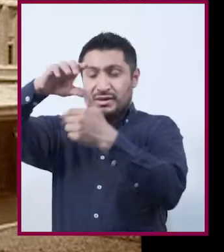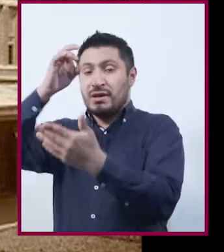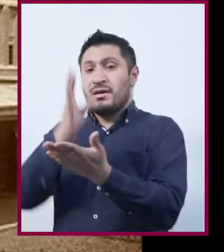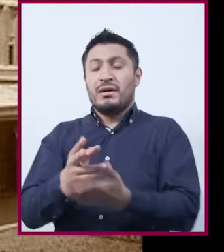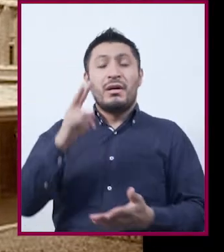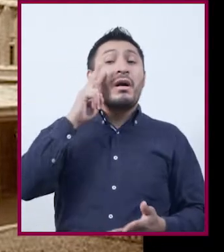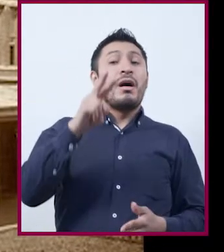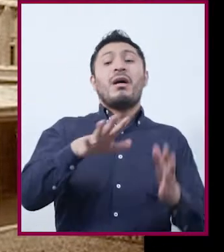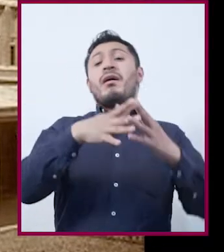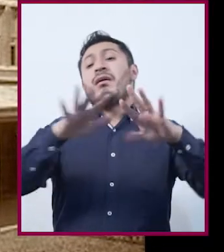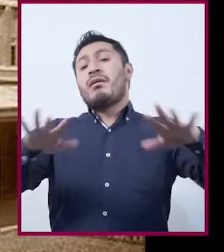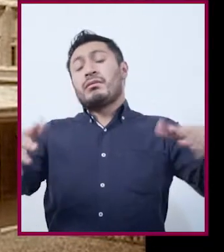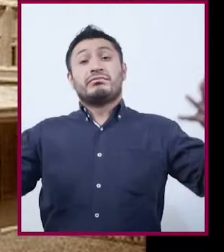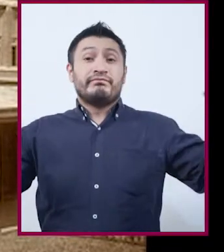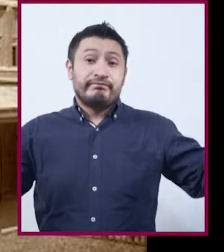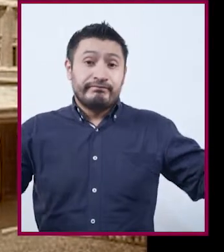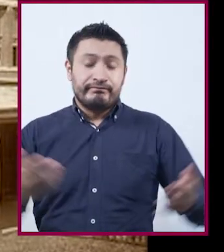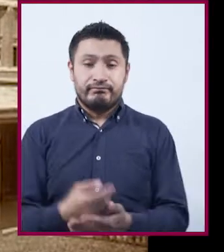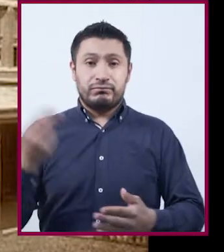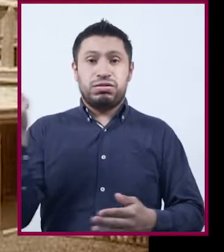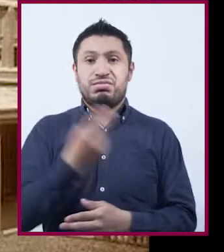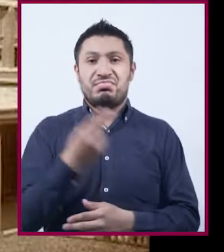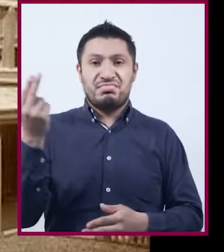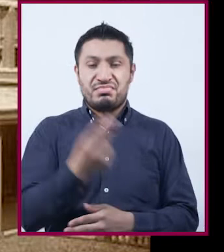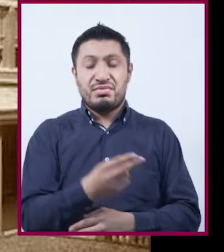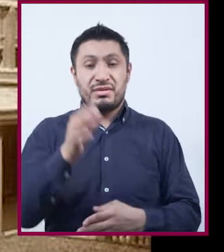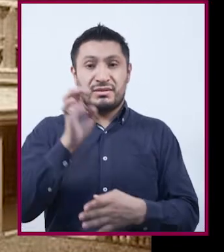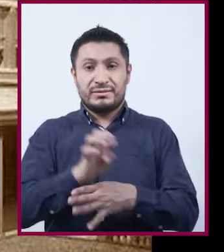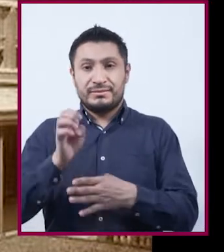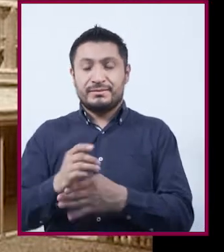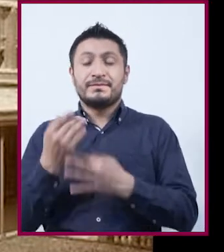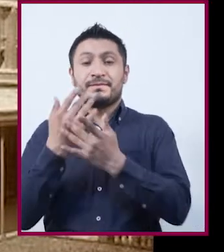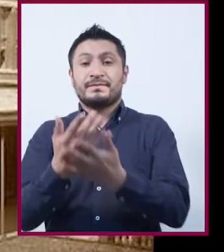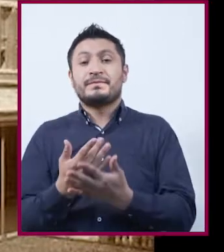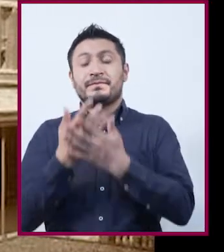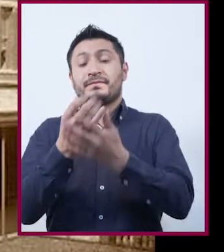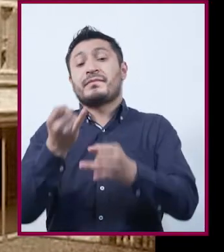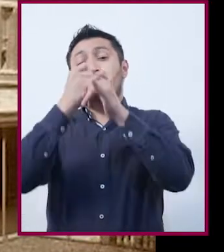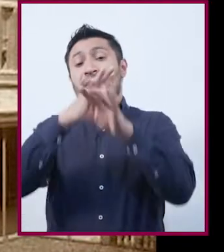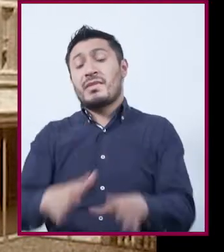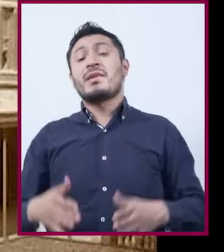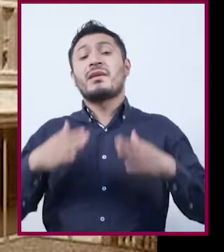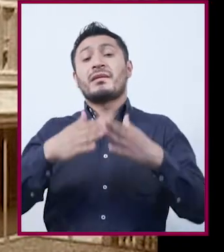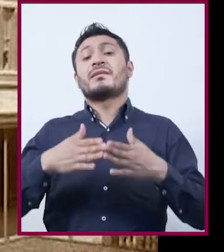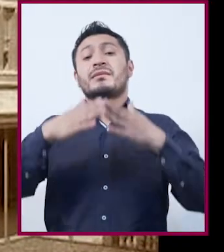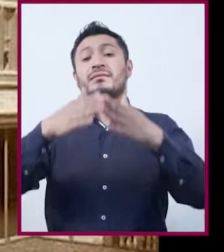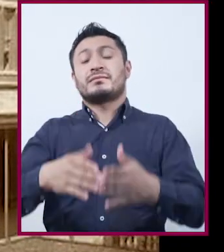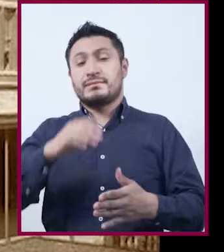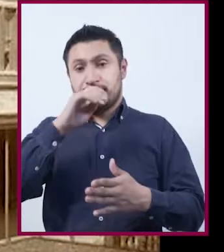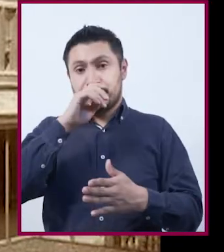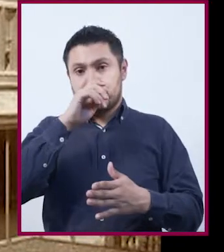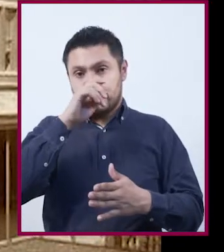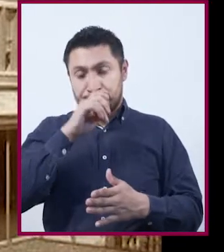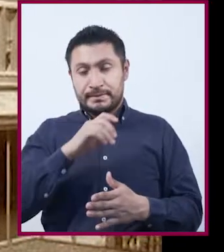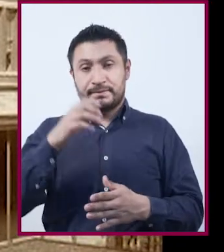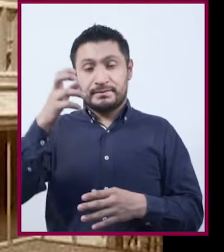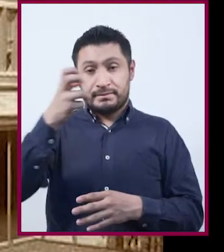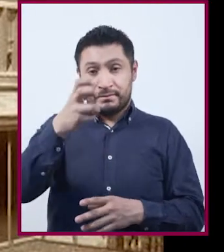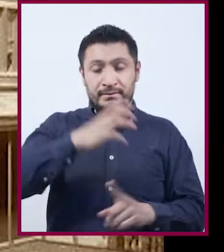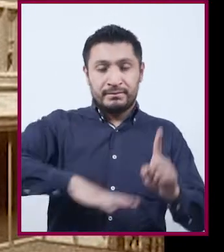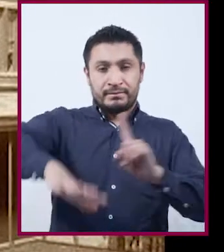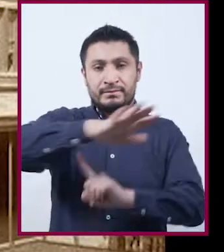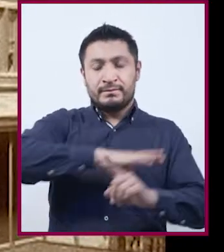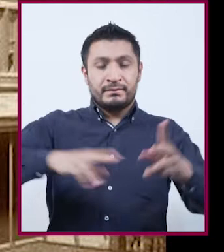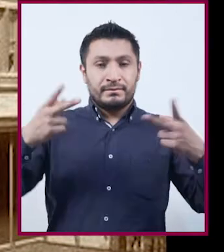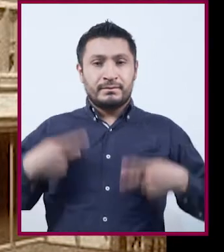predecir huracanes más que mirando el mar. Era necesario, por lo tanto, esperar los informes de los barcos.